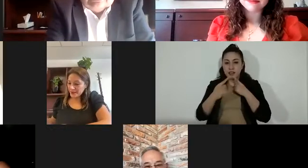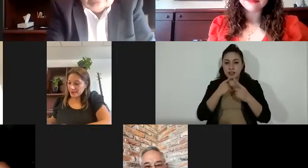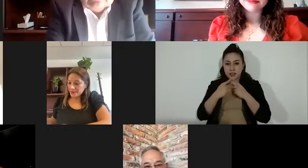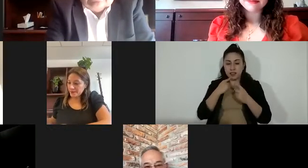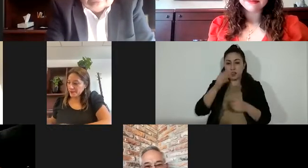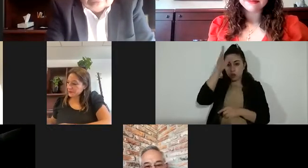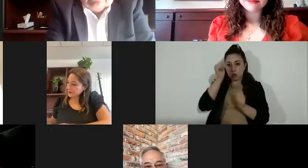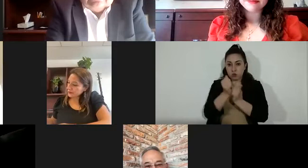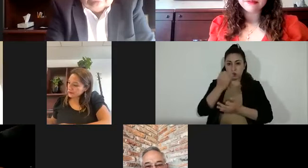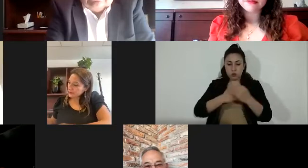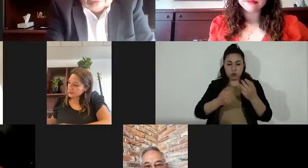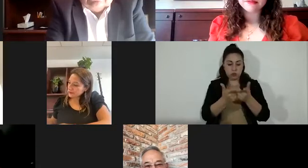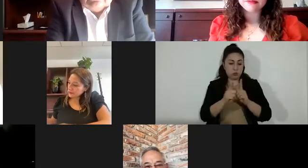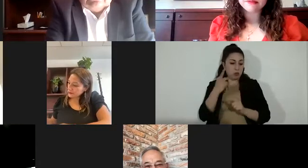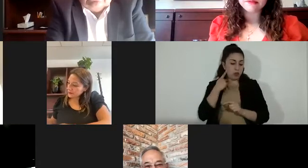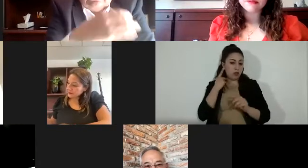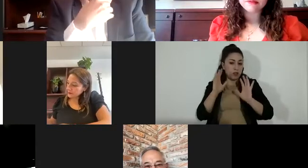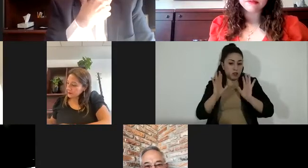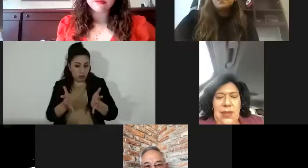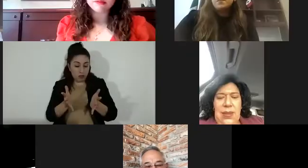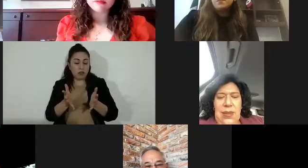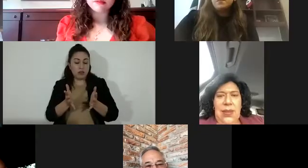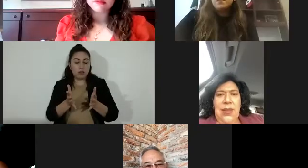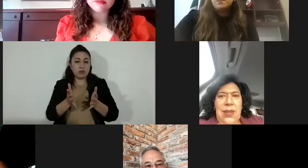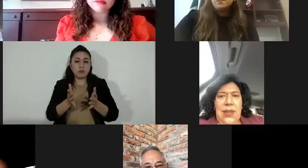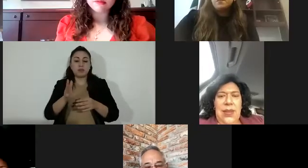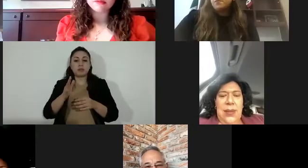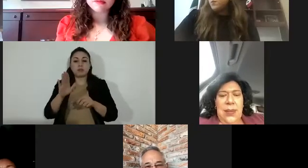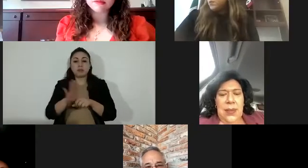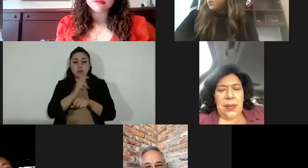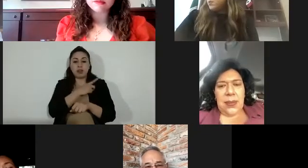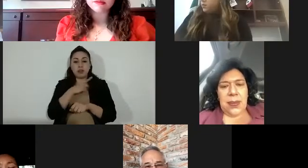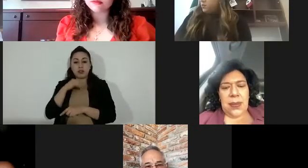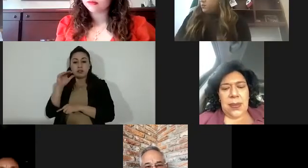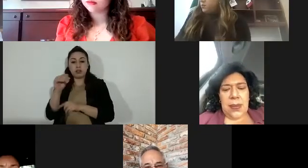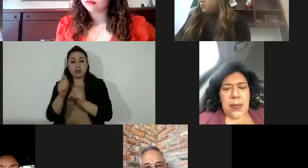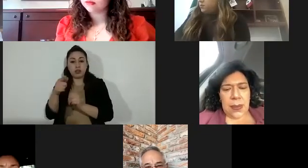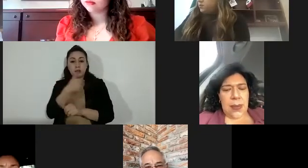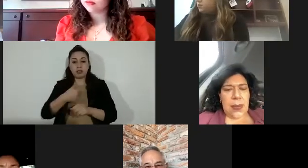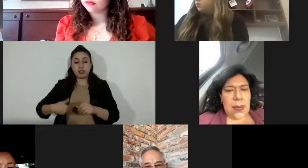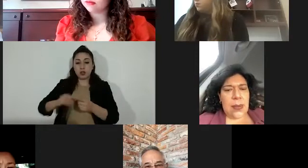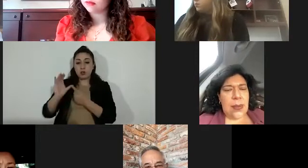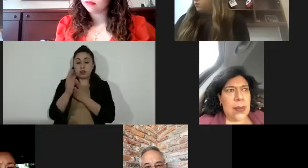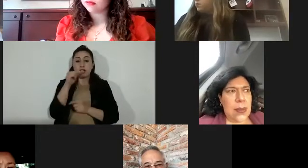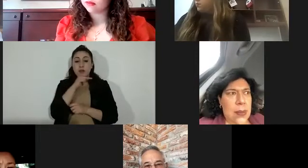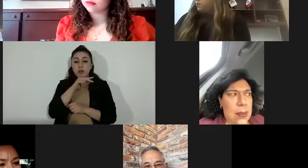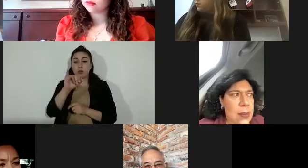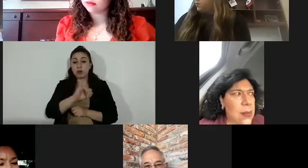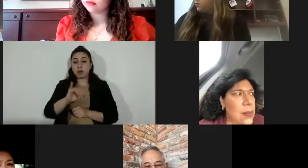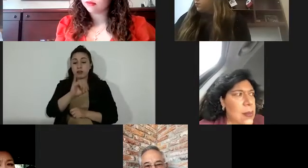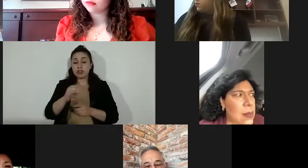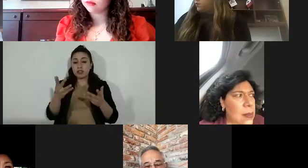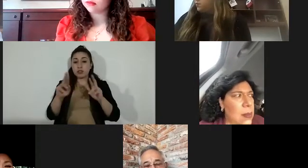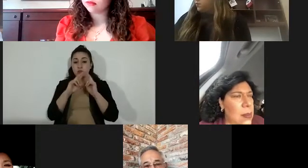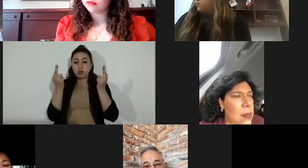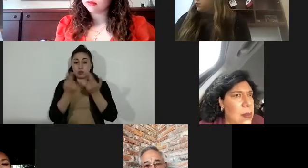fracciones parlamentarias y habremos de aprobar de inmediato. El día jueves vamos a convocar para